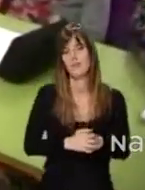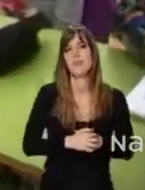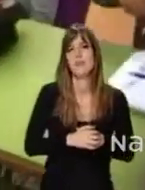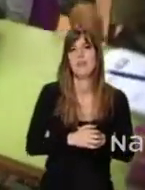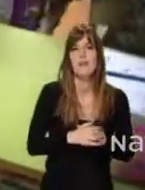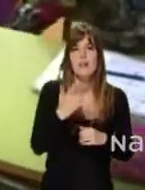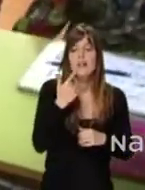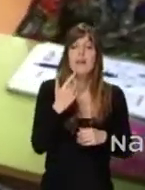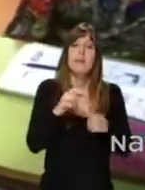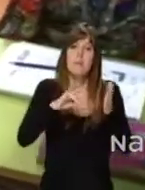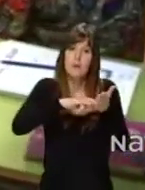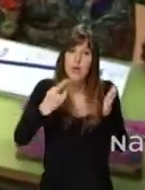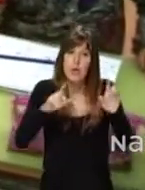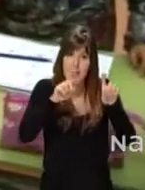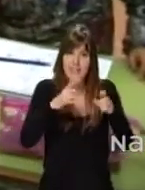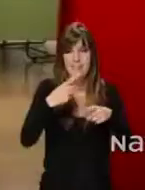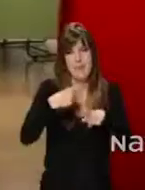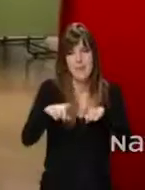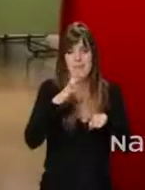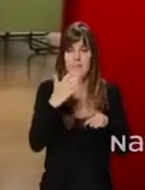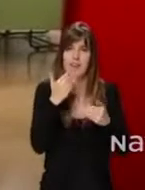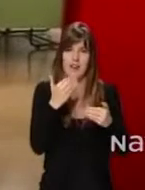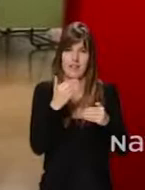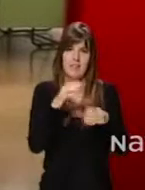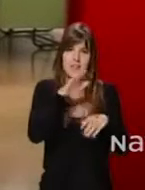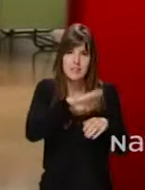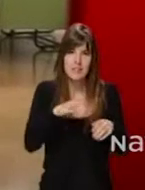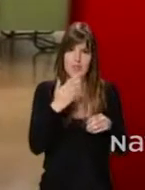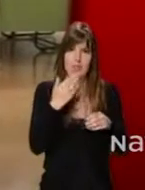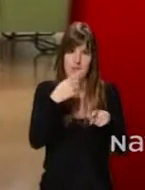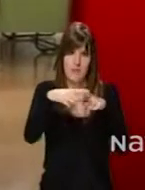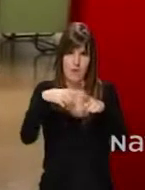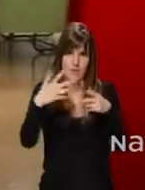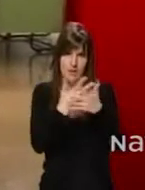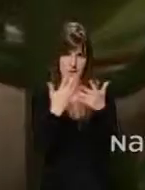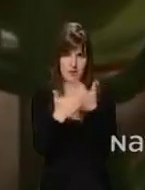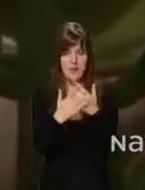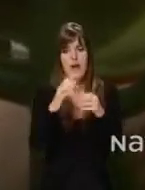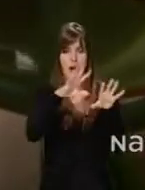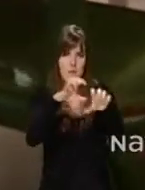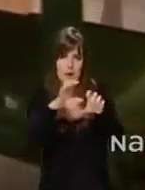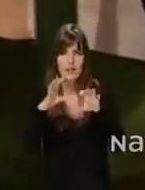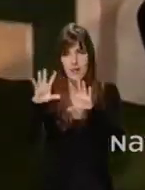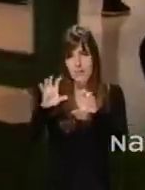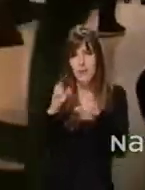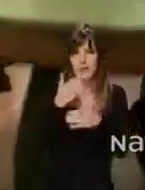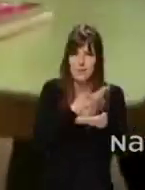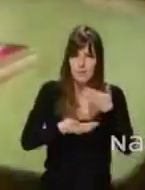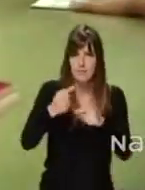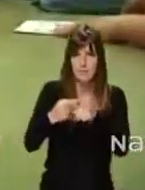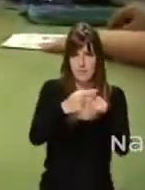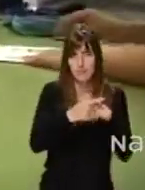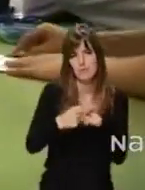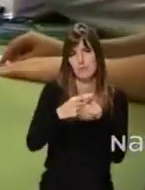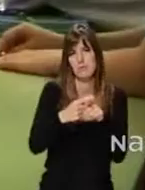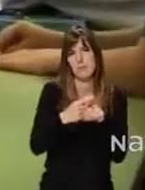otros. Introducimos al cabo del año como 3 proyectos globales en todo el centro, marcando un poco los niveles. Todos